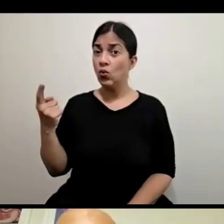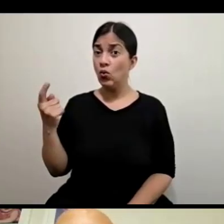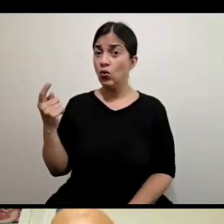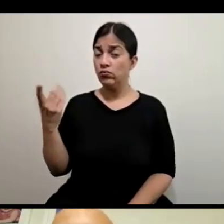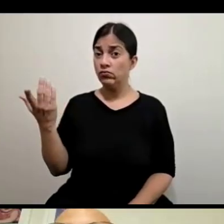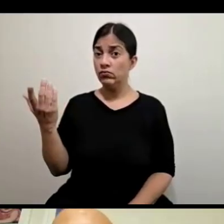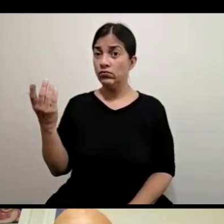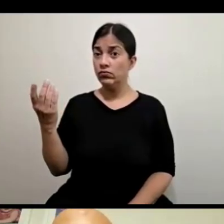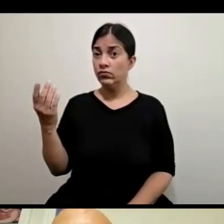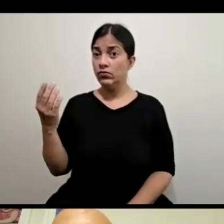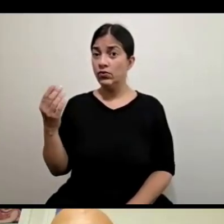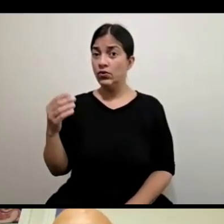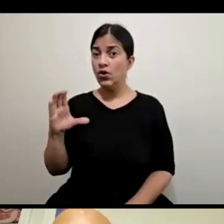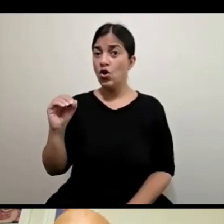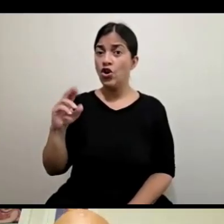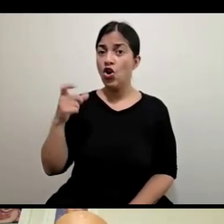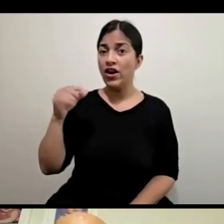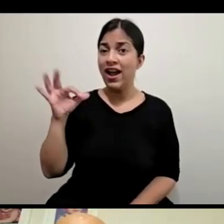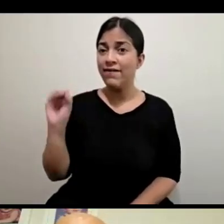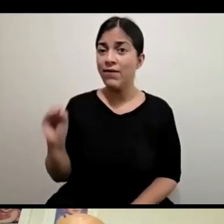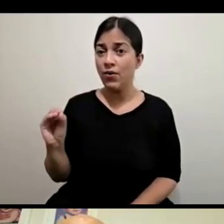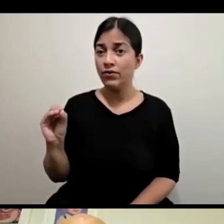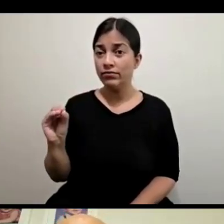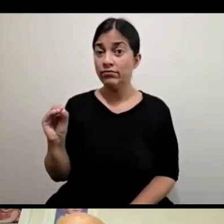peruano que estaba radicado en Miami,